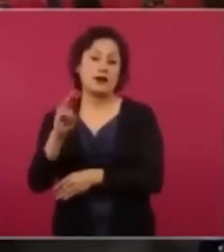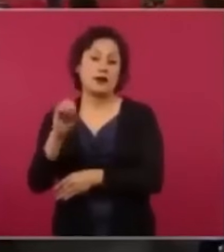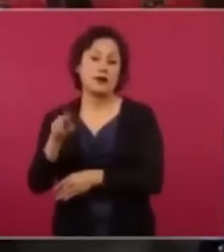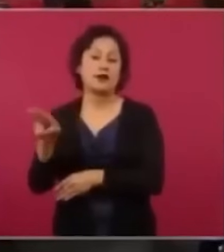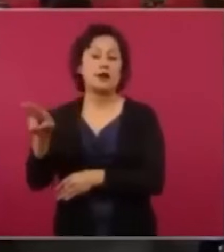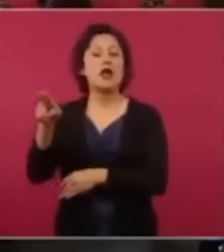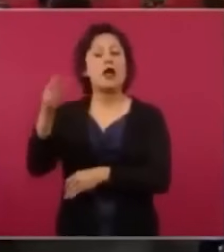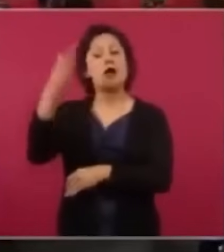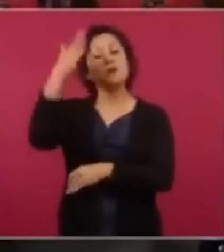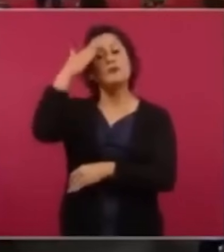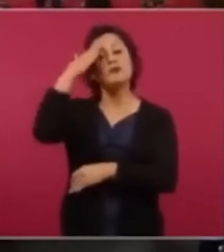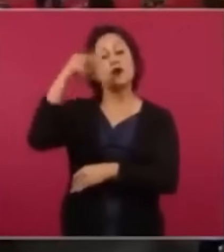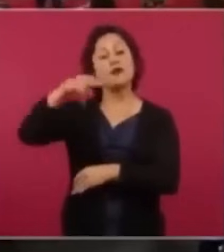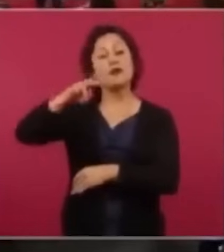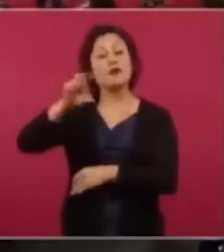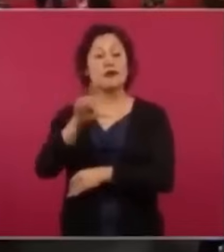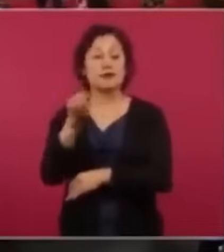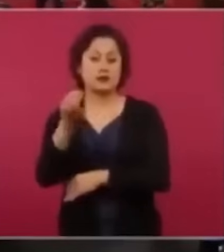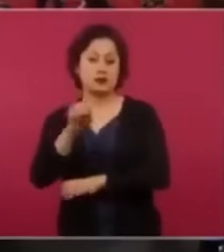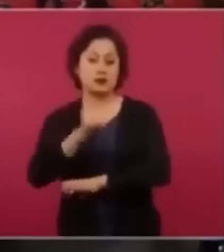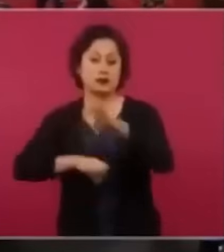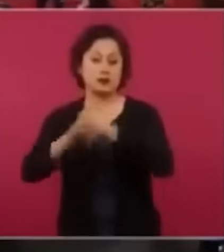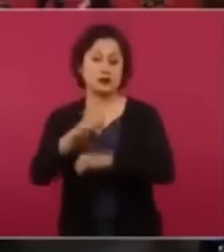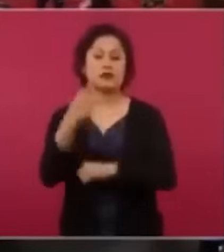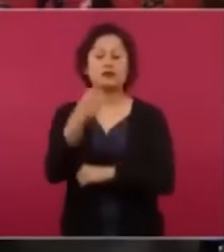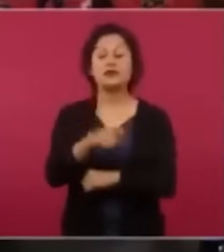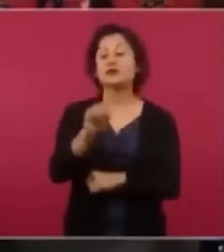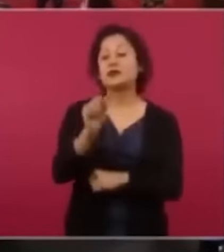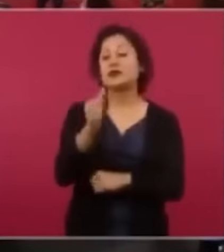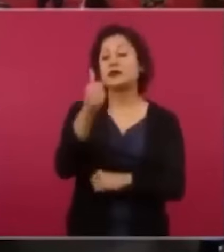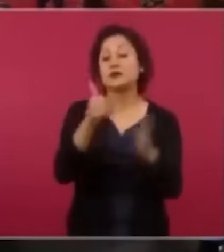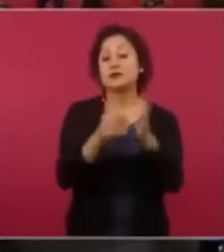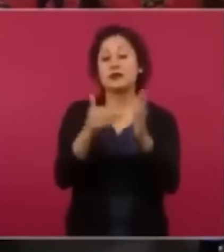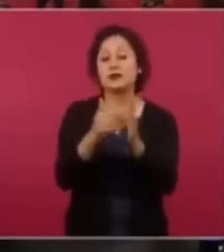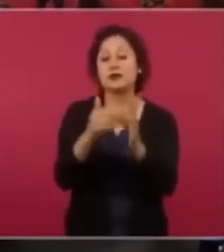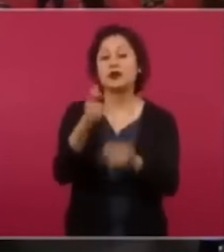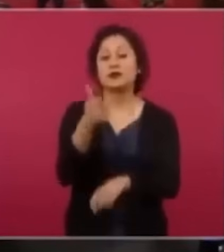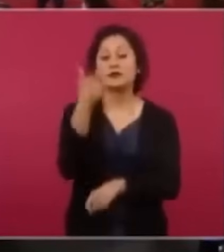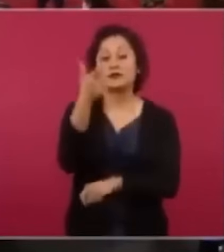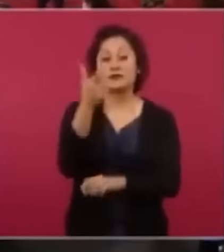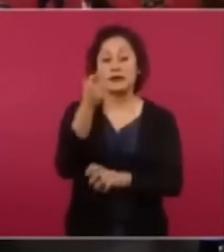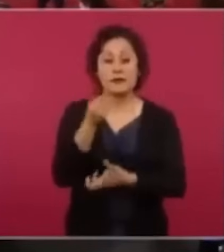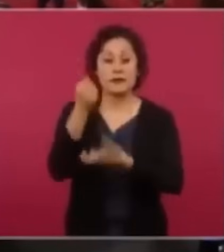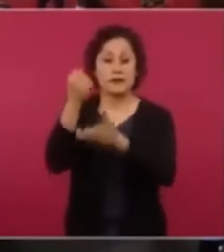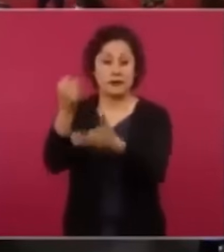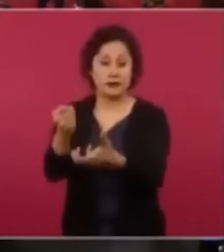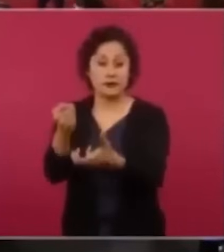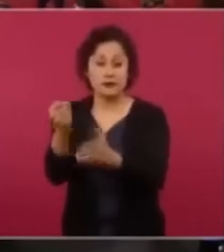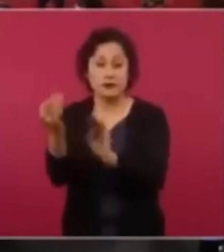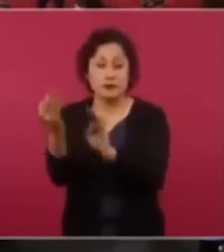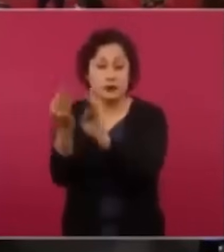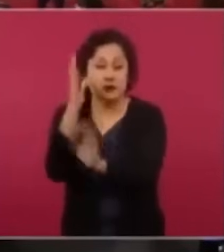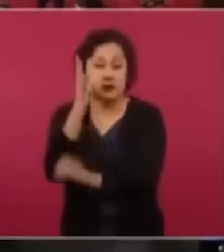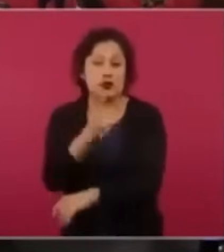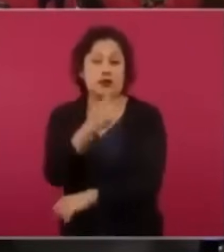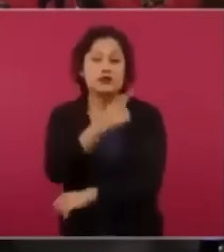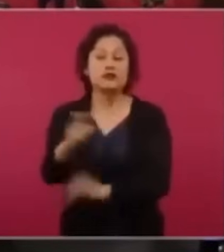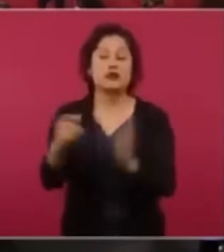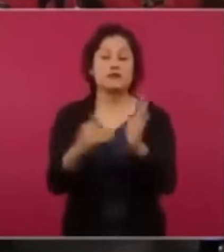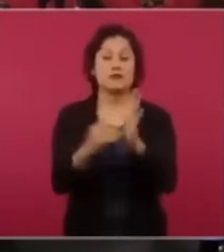quien cobró 166 millones de pesos, casi 100 millones de ellos con Peña